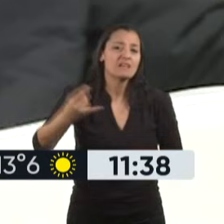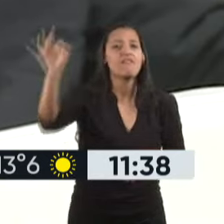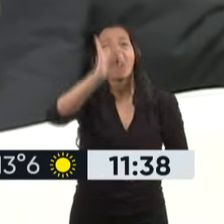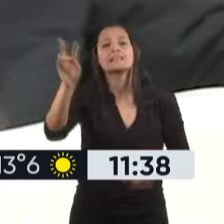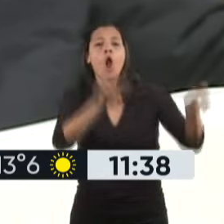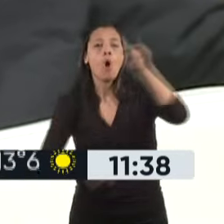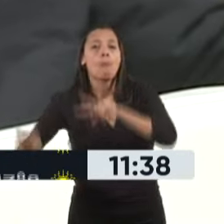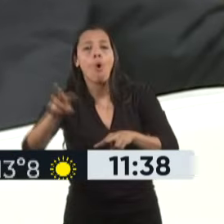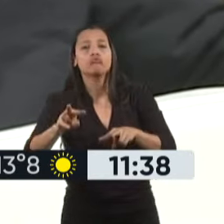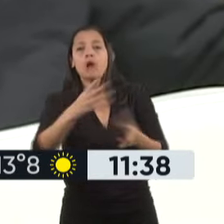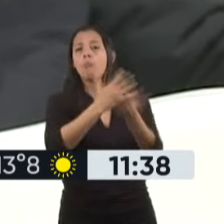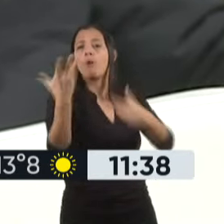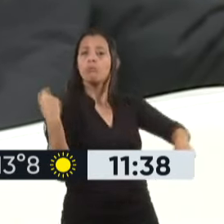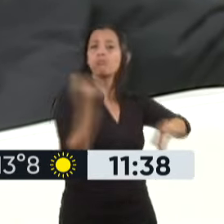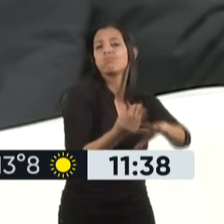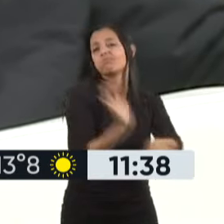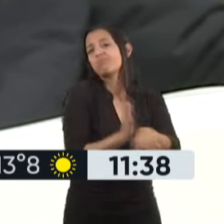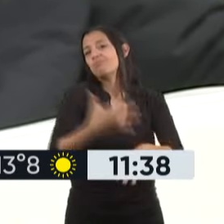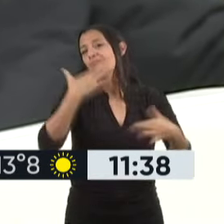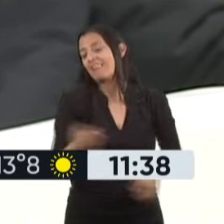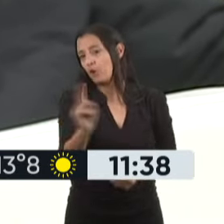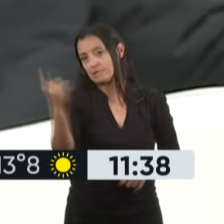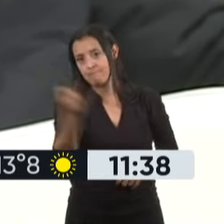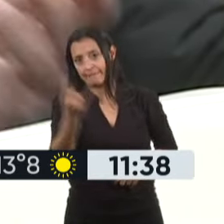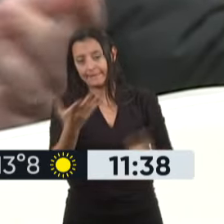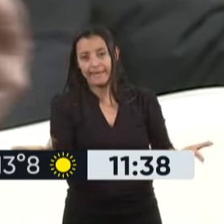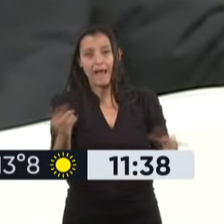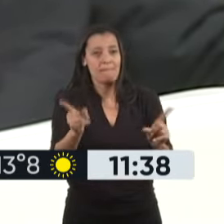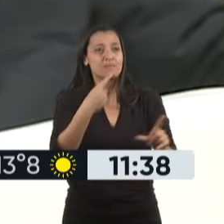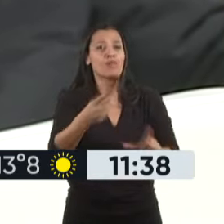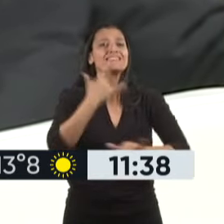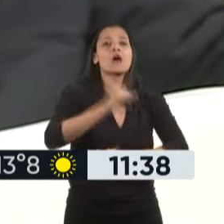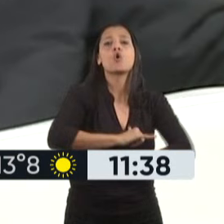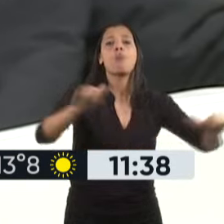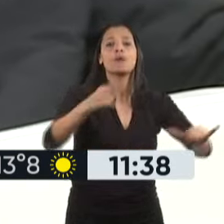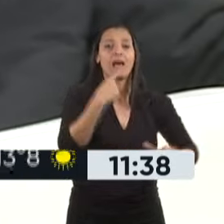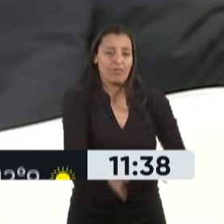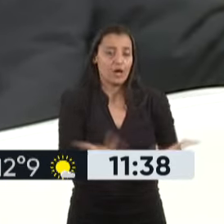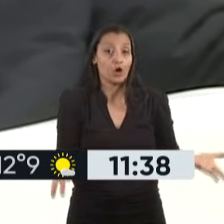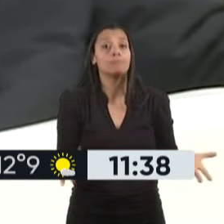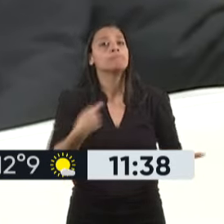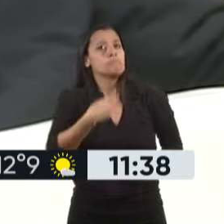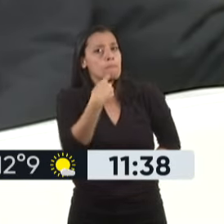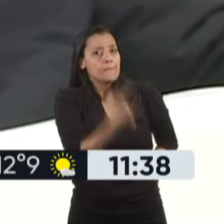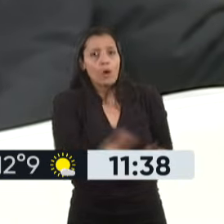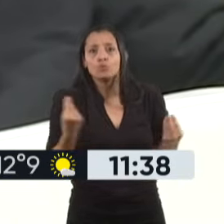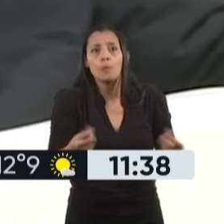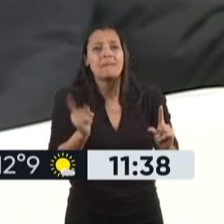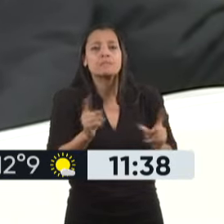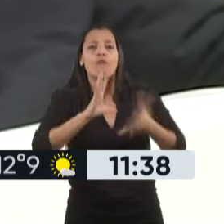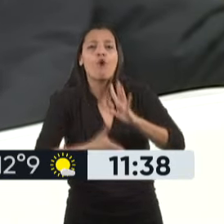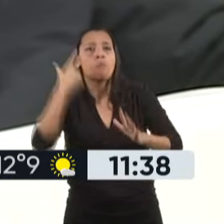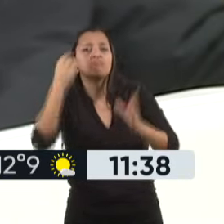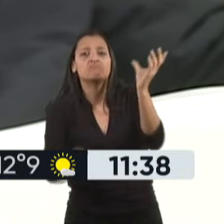golpe falso que, bueno, se habló en el comunicado. Quería saber cómo se diseñó, si es posible, el